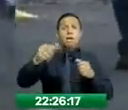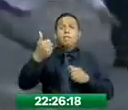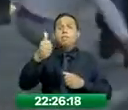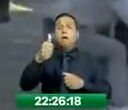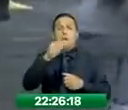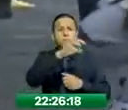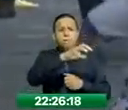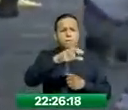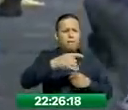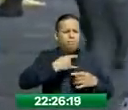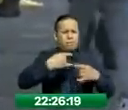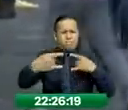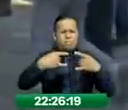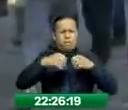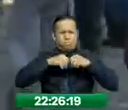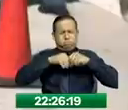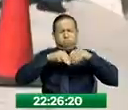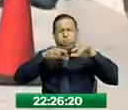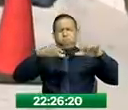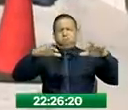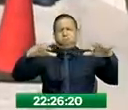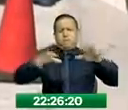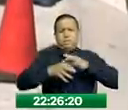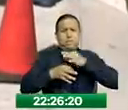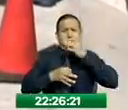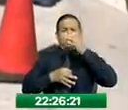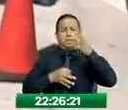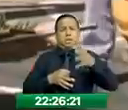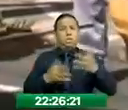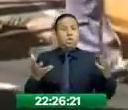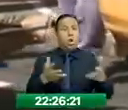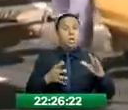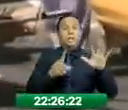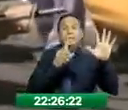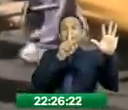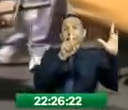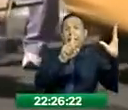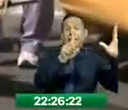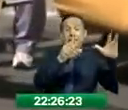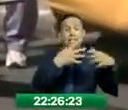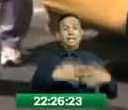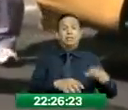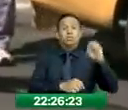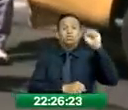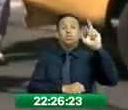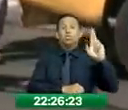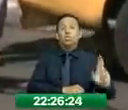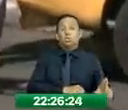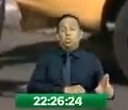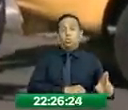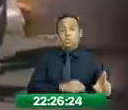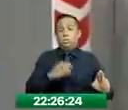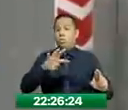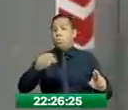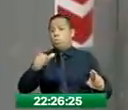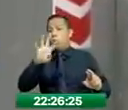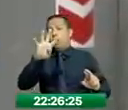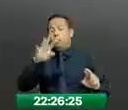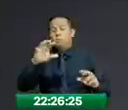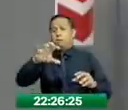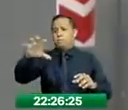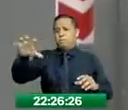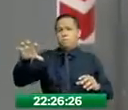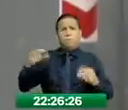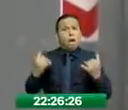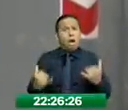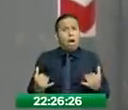de este número seis sectores pertenecen al sur de la urbe durante las últimas semanas hemos visto un sinnúmero de imágenes que evidencian